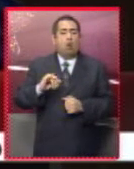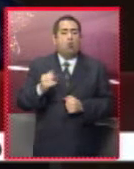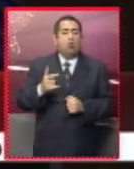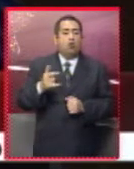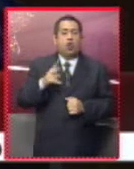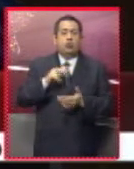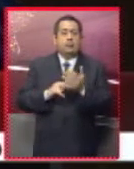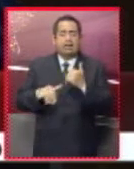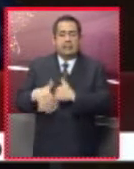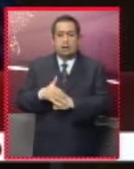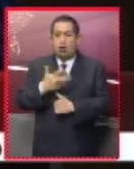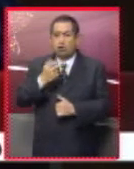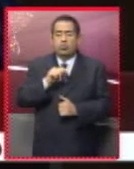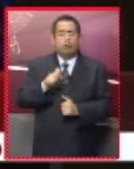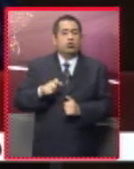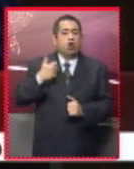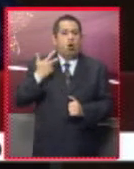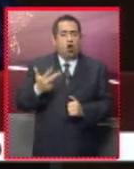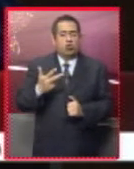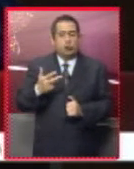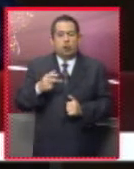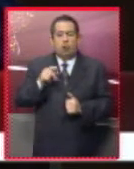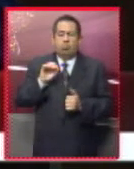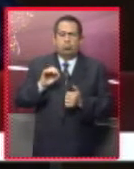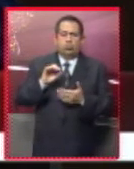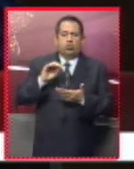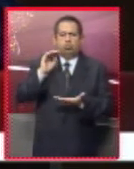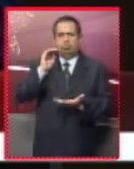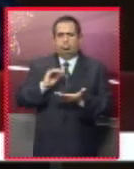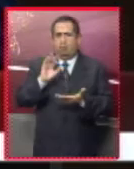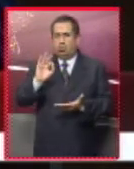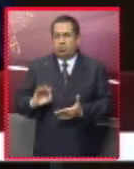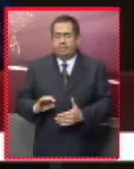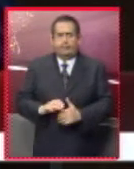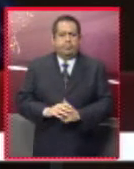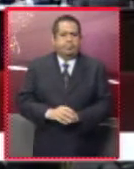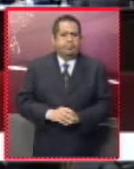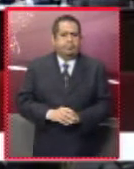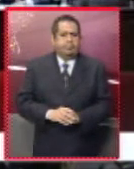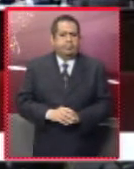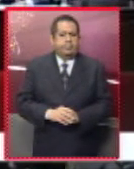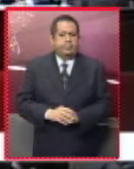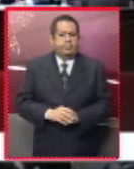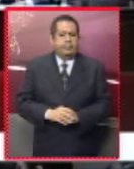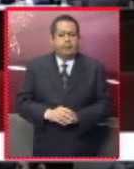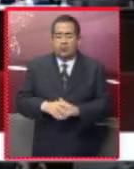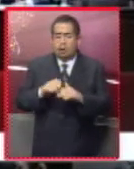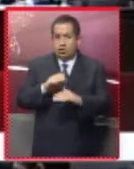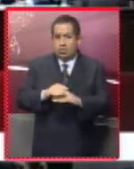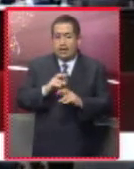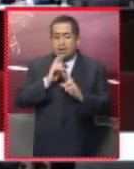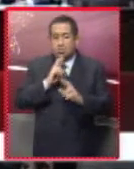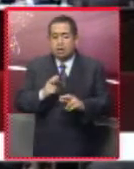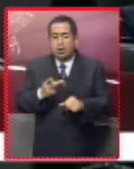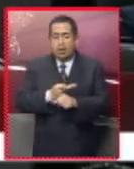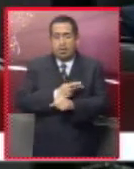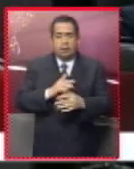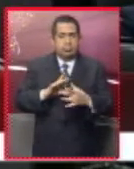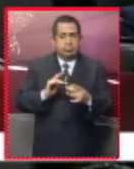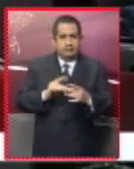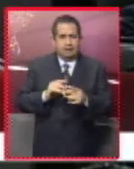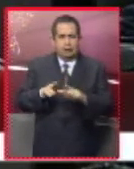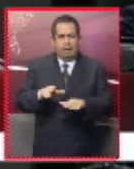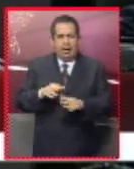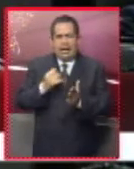2015 en 8.8 puntos porcentuales. En cuanto a los resultados generados por la reforma